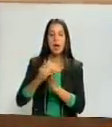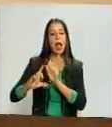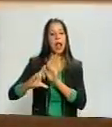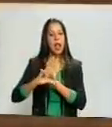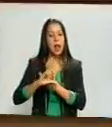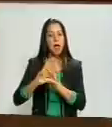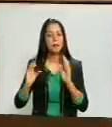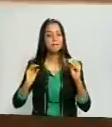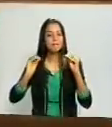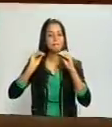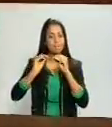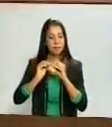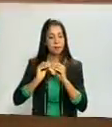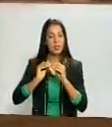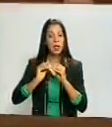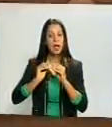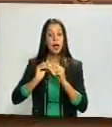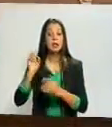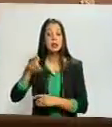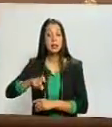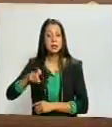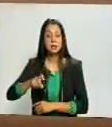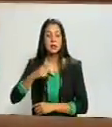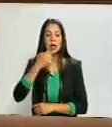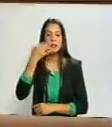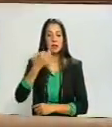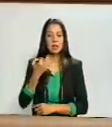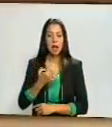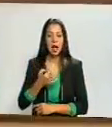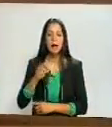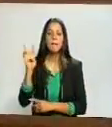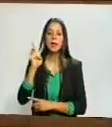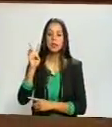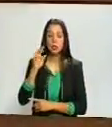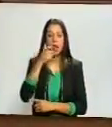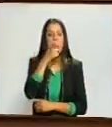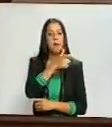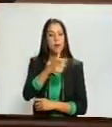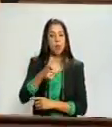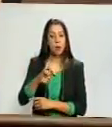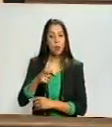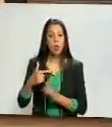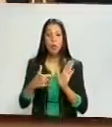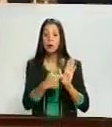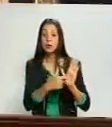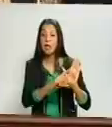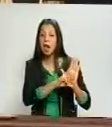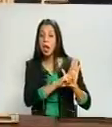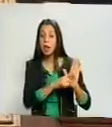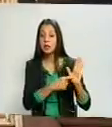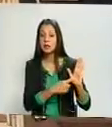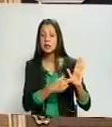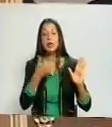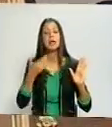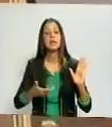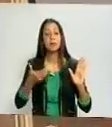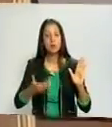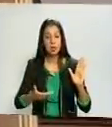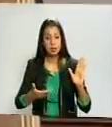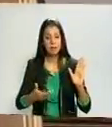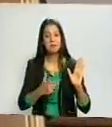de las necesidades reales y sentidas del pueblo. Esta es una ley que es una